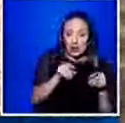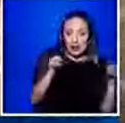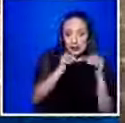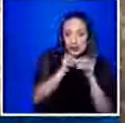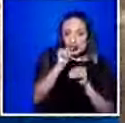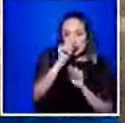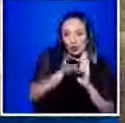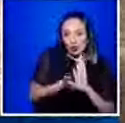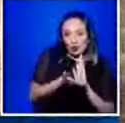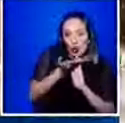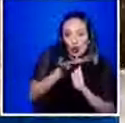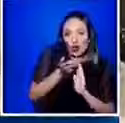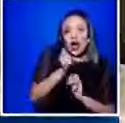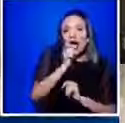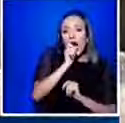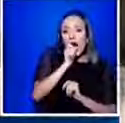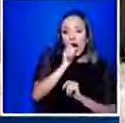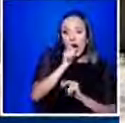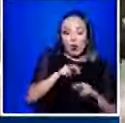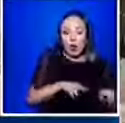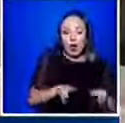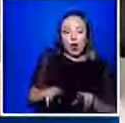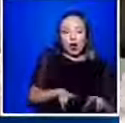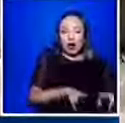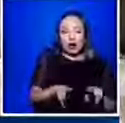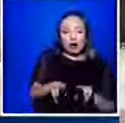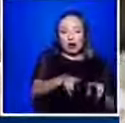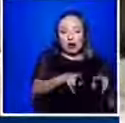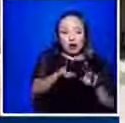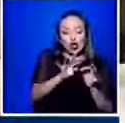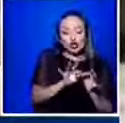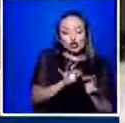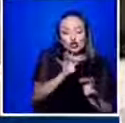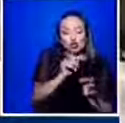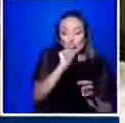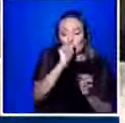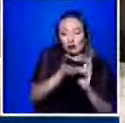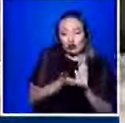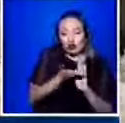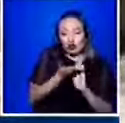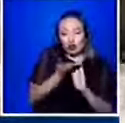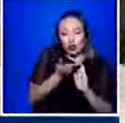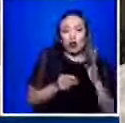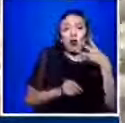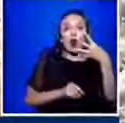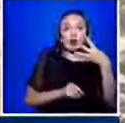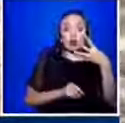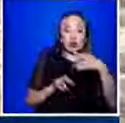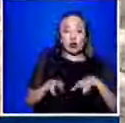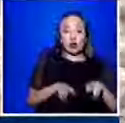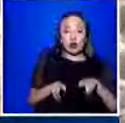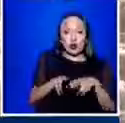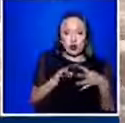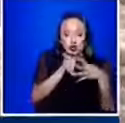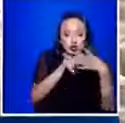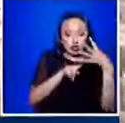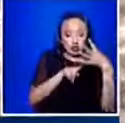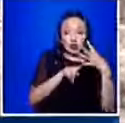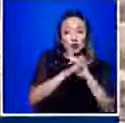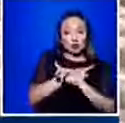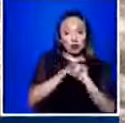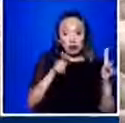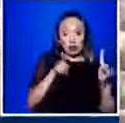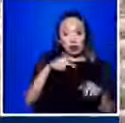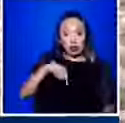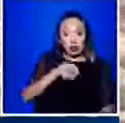hídricas. Los niveles de caudales alcanzaron entre 4 y 7 metros cúbicos por segundo en los 4 ríos de Cuenca. Pero este lunes el panorama